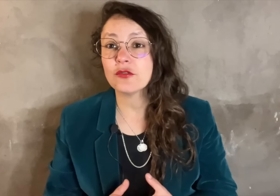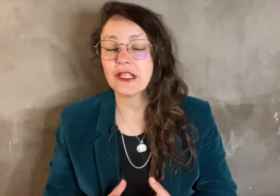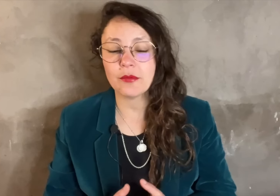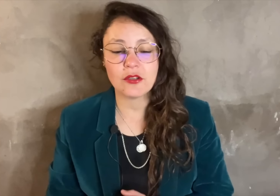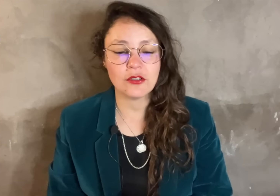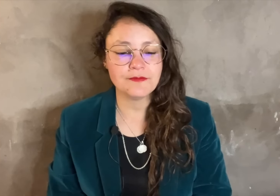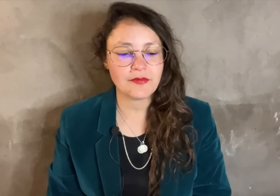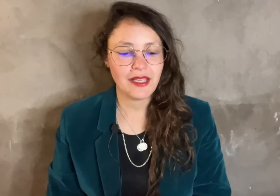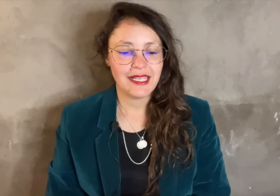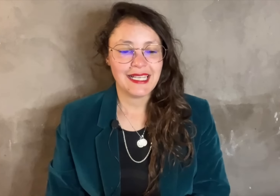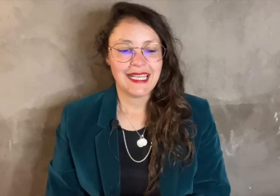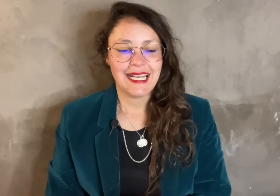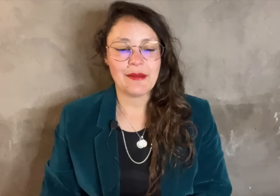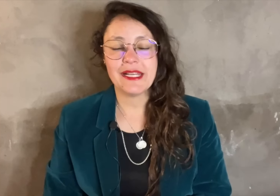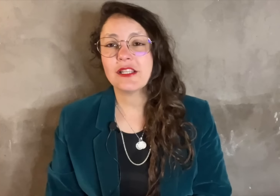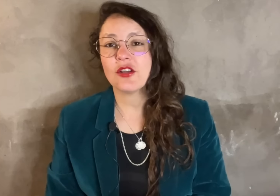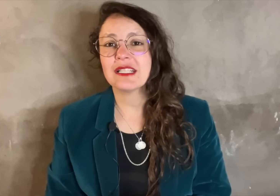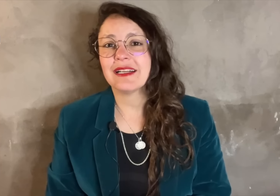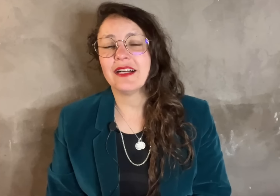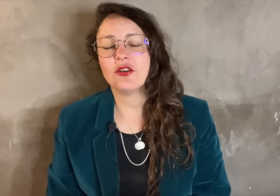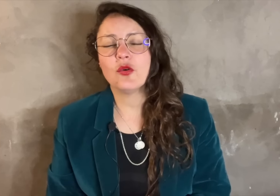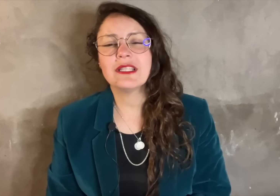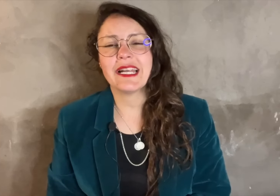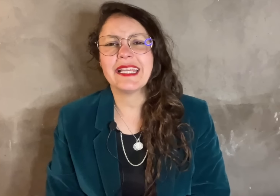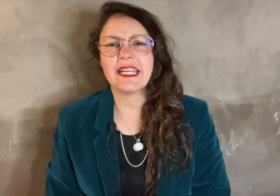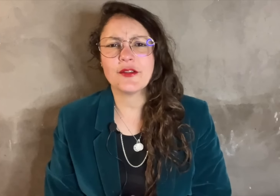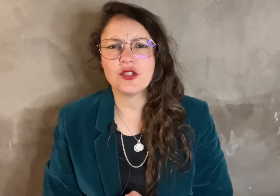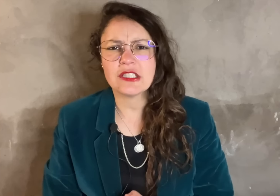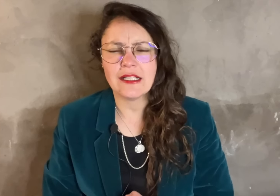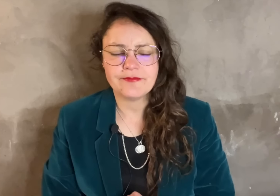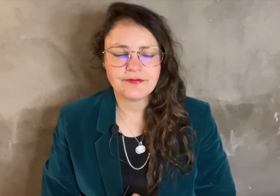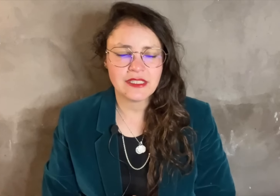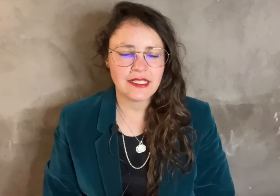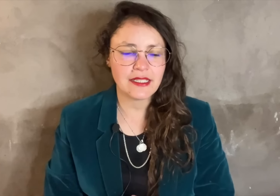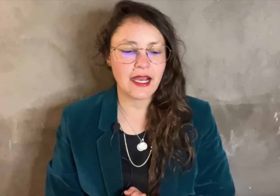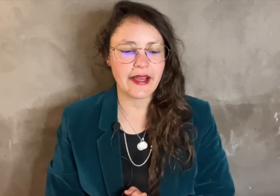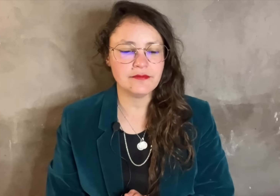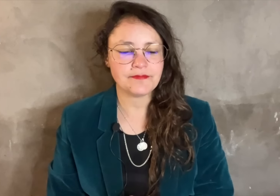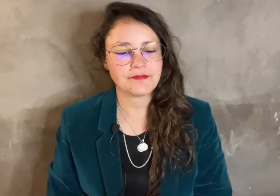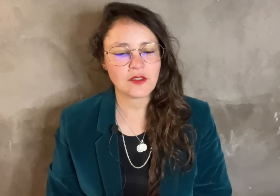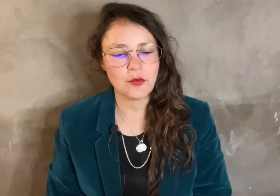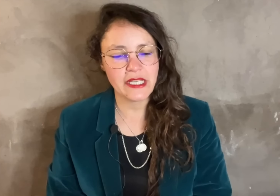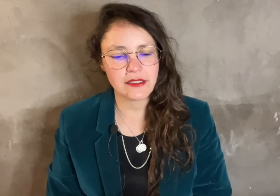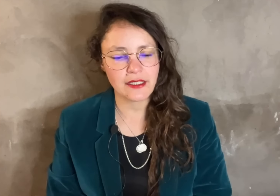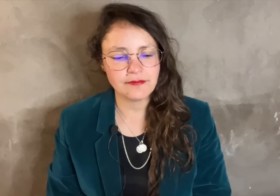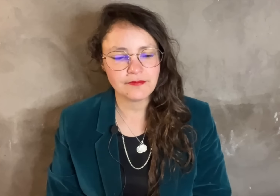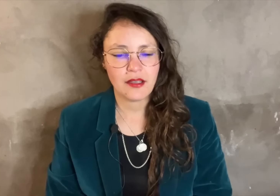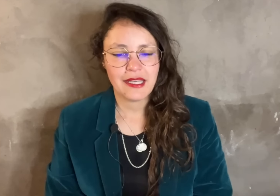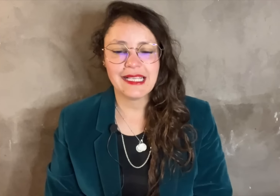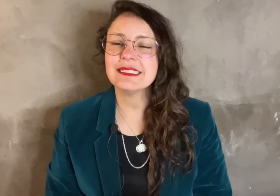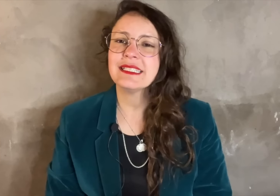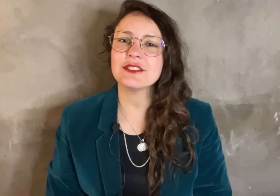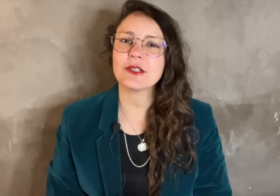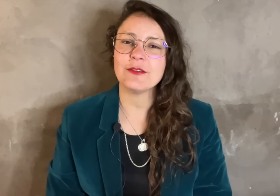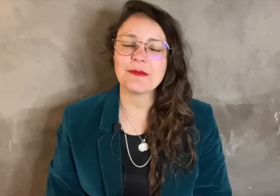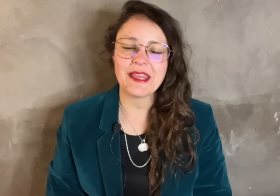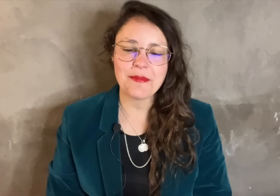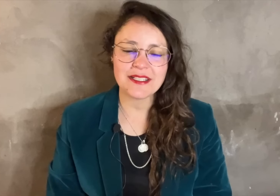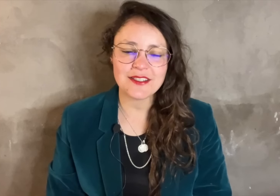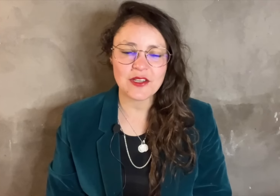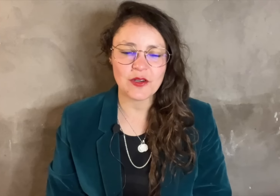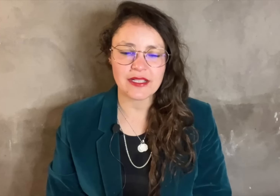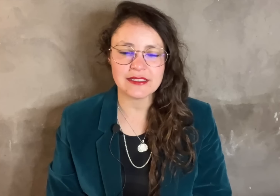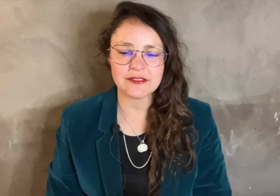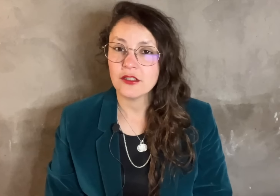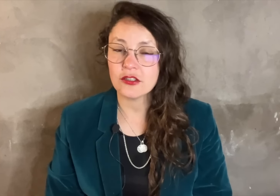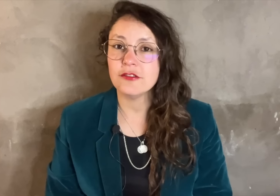como si esto fuera poco la ministro del trabajo ultraizquierda cosa Janet Jara comunista insiste en su reforma de